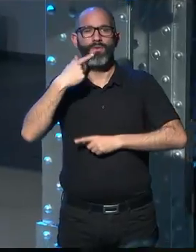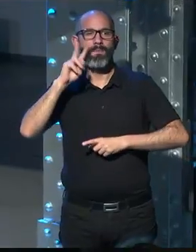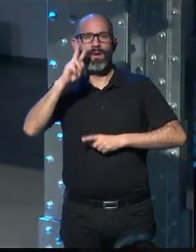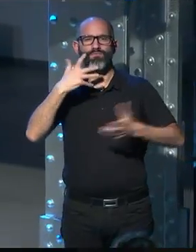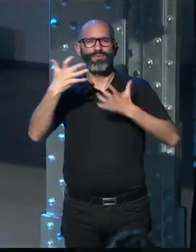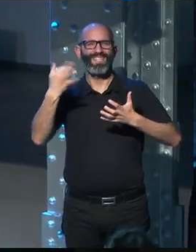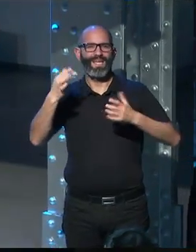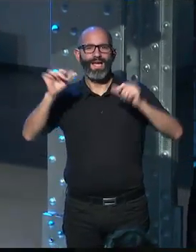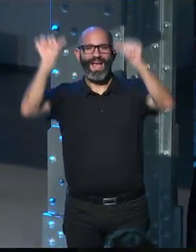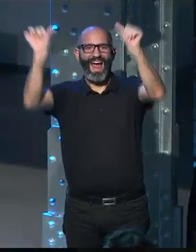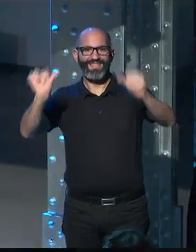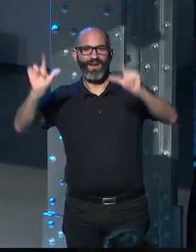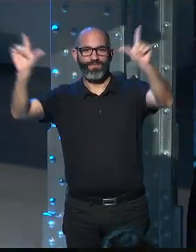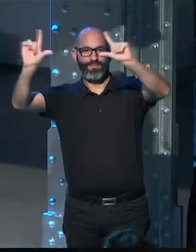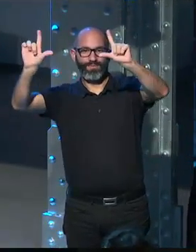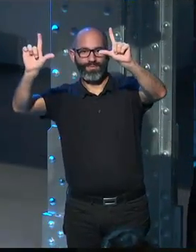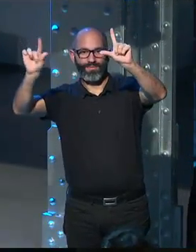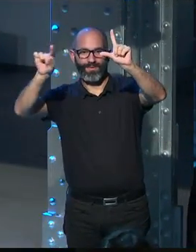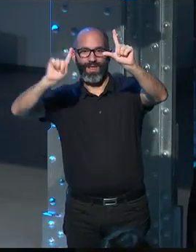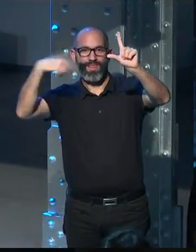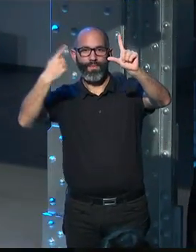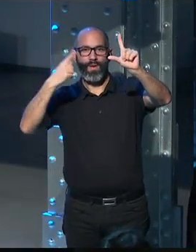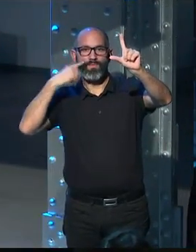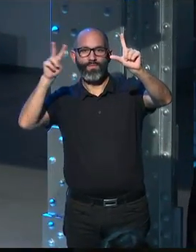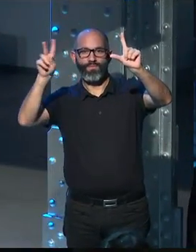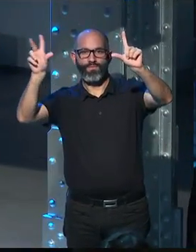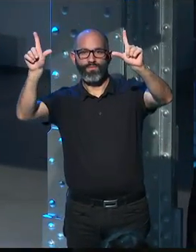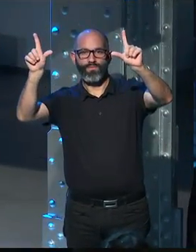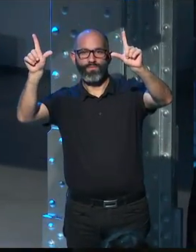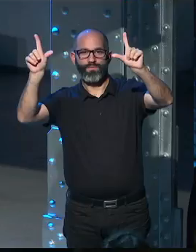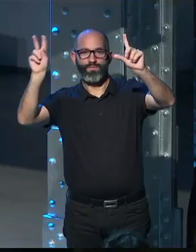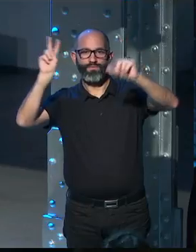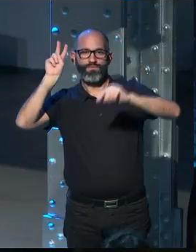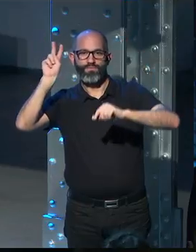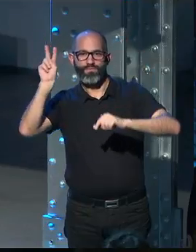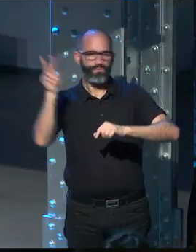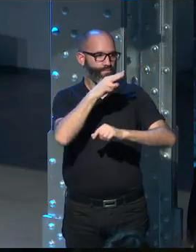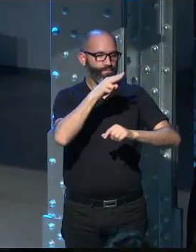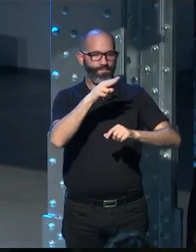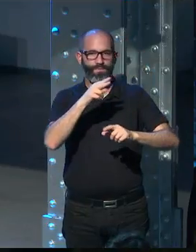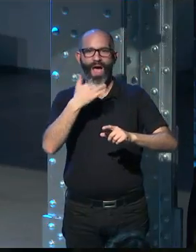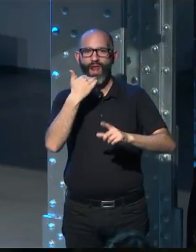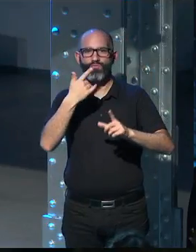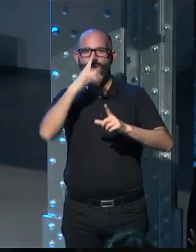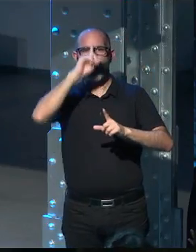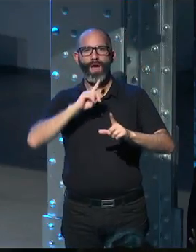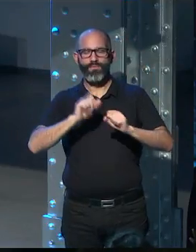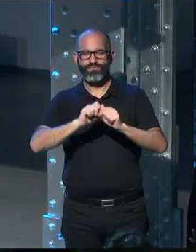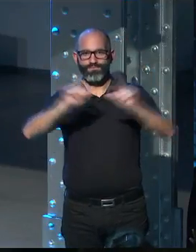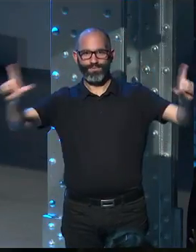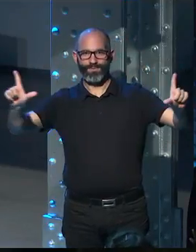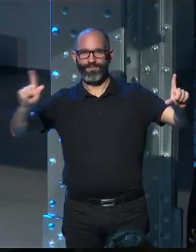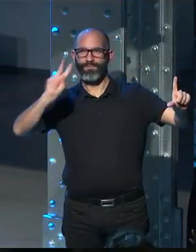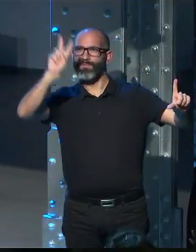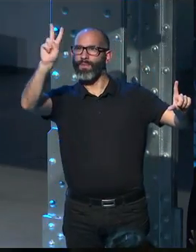aquí. Después hacemos un movimiento sacádico hacia otra parte interesante que ha capturado nuestra atención de la escena,